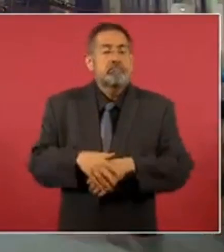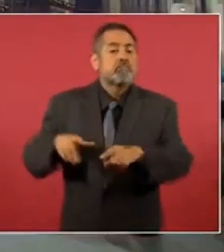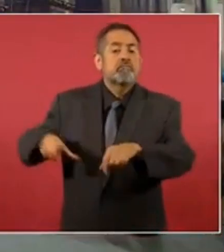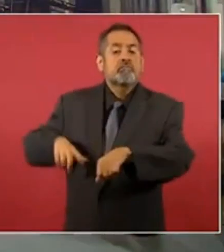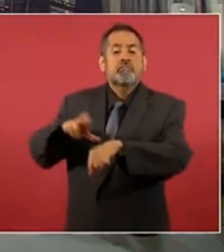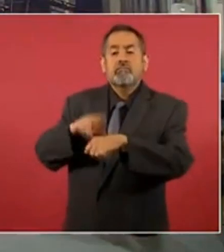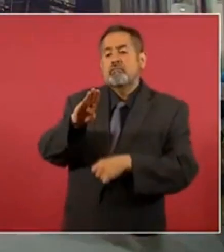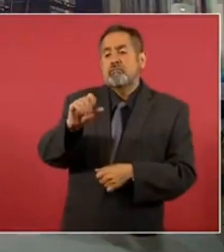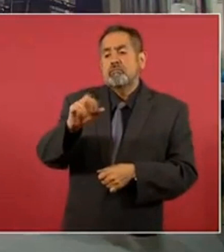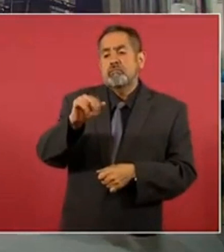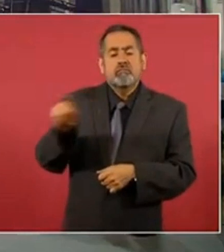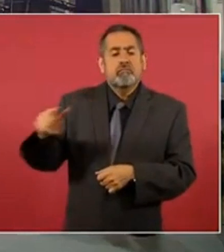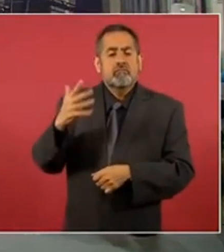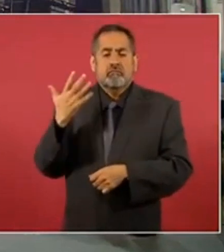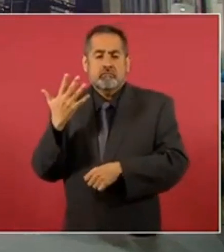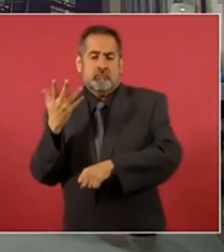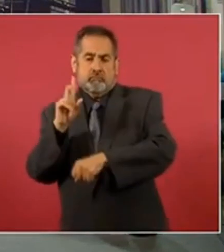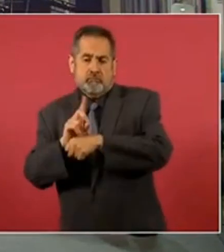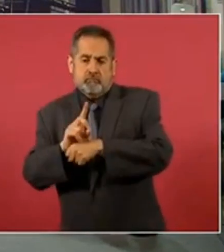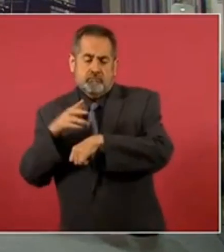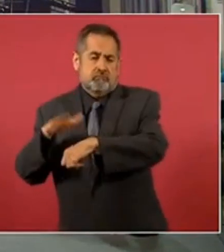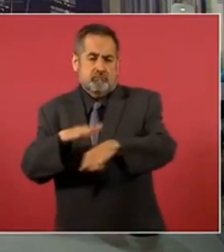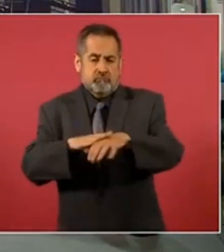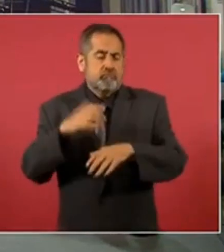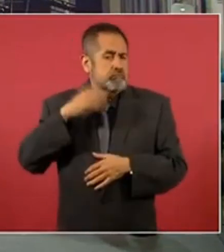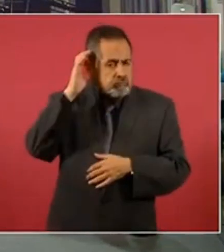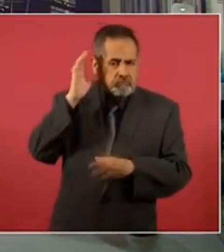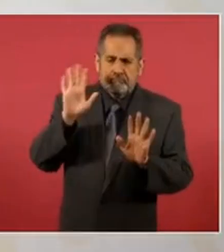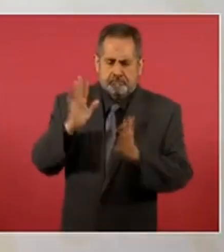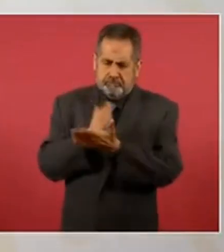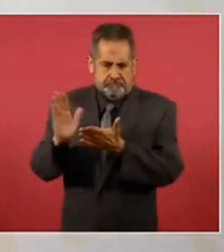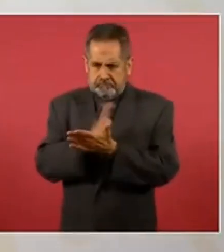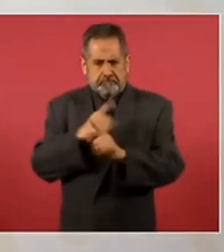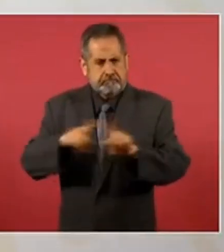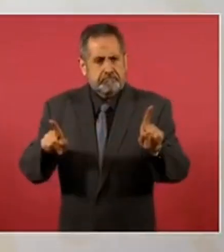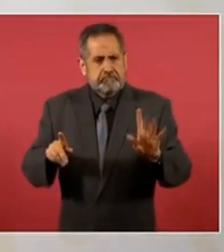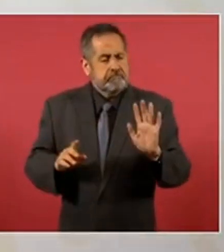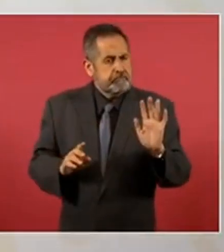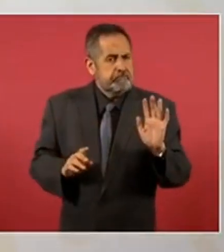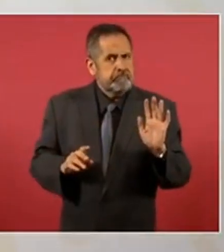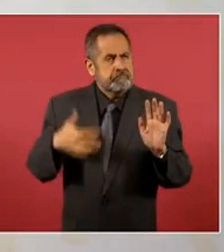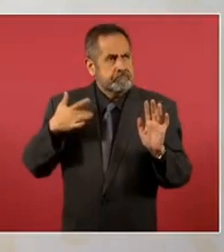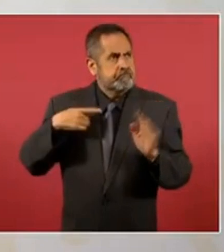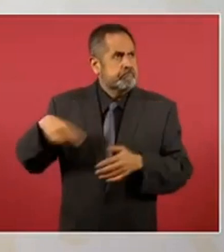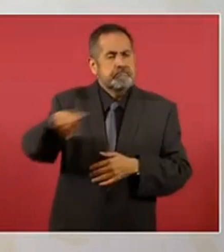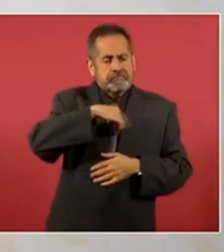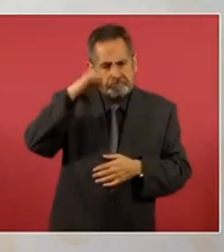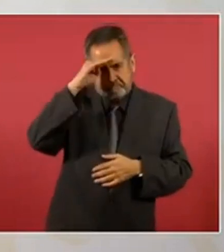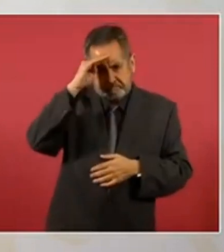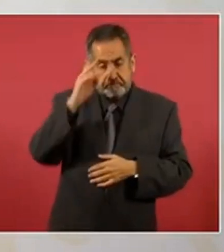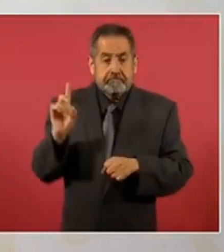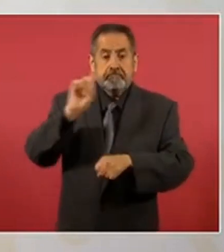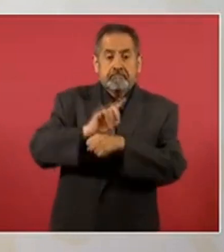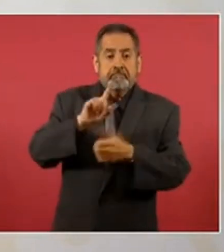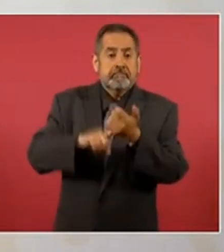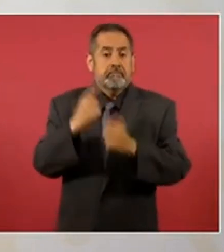él convocó hace 2 días, si no mal recuerdo. Sí, me enteré, pero no, esto es otro asunto. Es que sí, el día